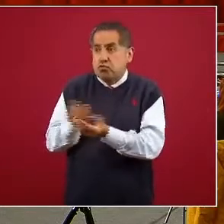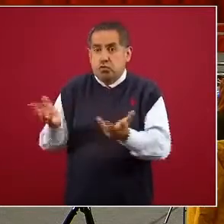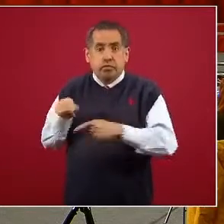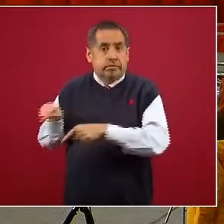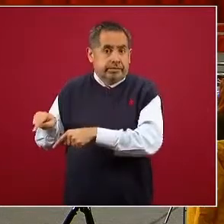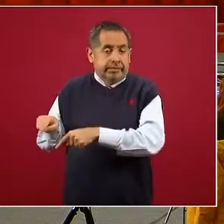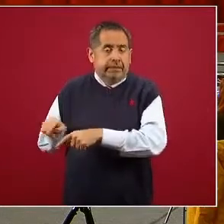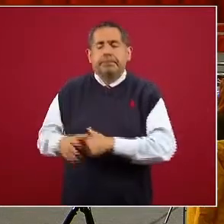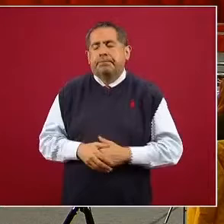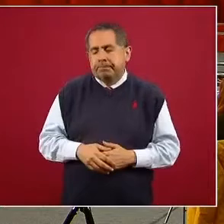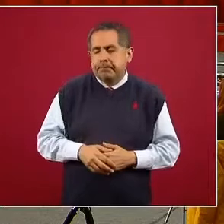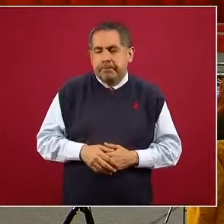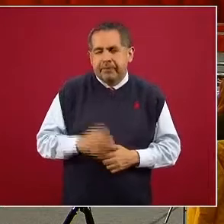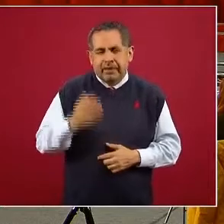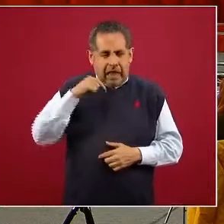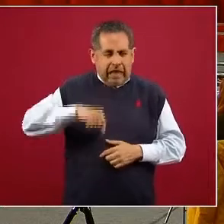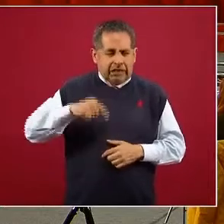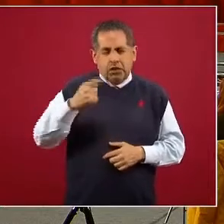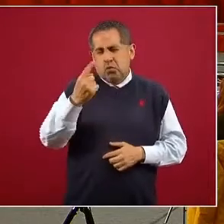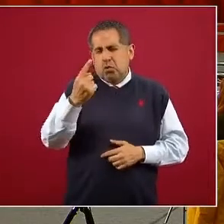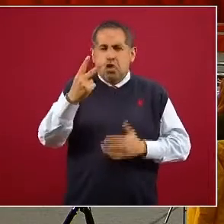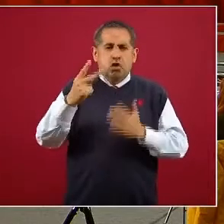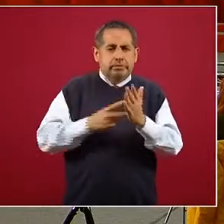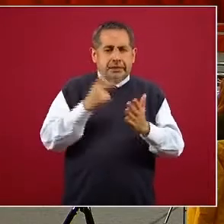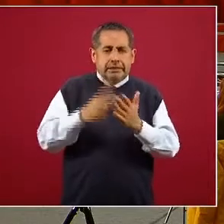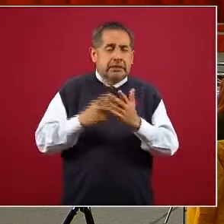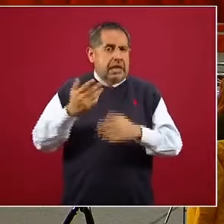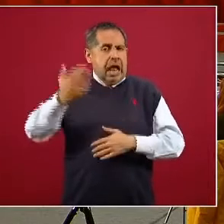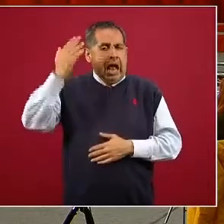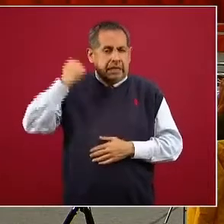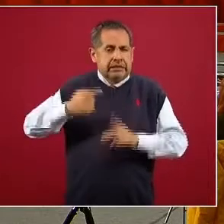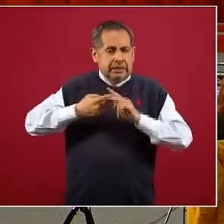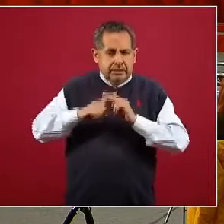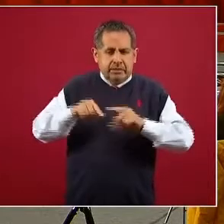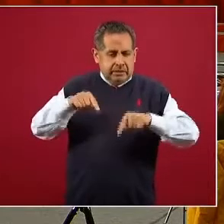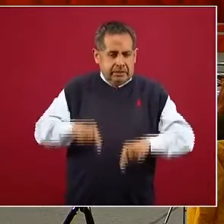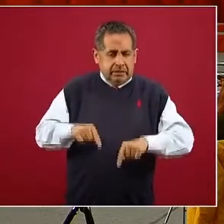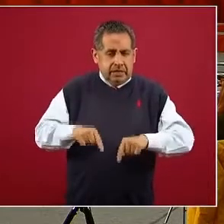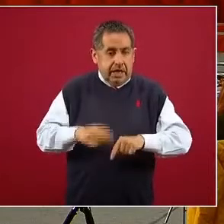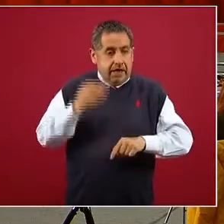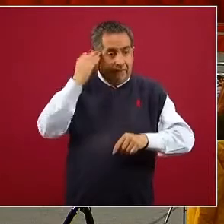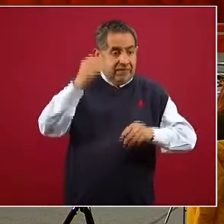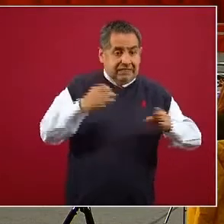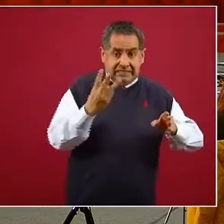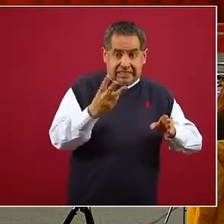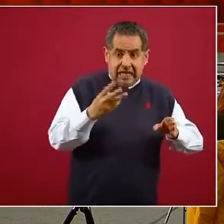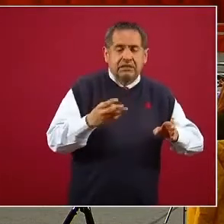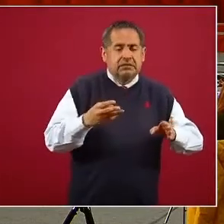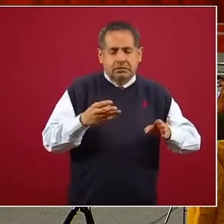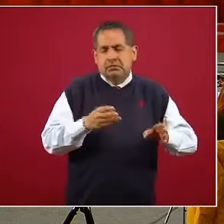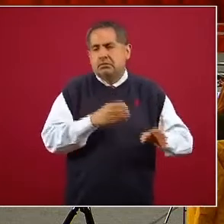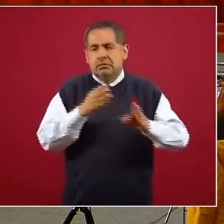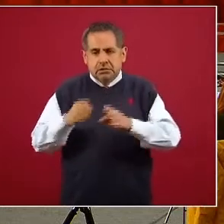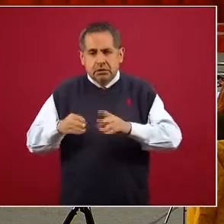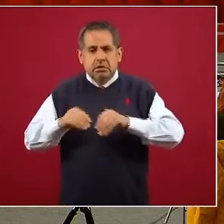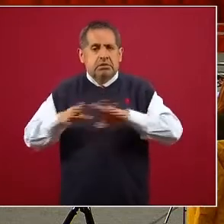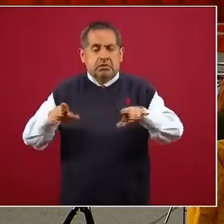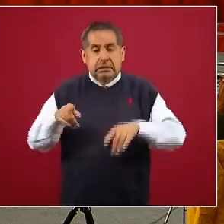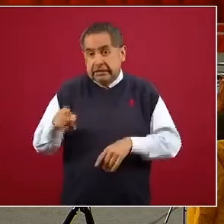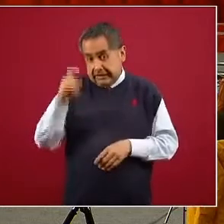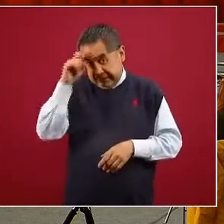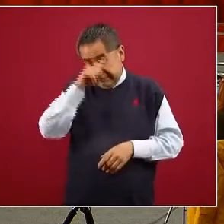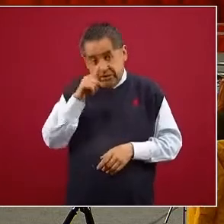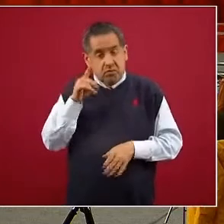hemos tratado en al menos 2 ocasiones, lo tratamos al inicio de la fase 3 y lo identificamos como un